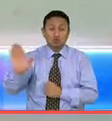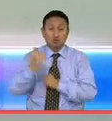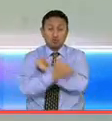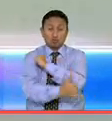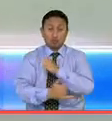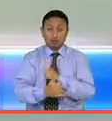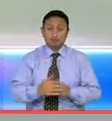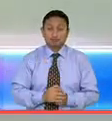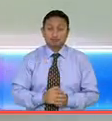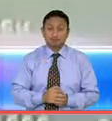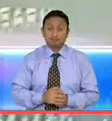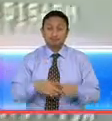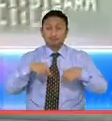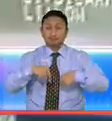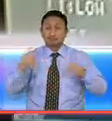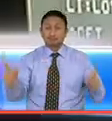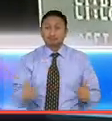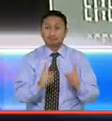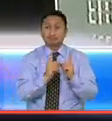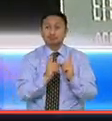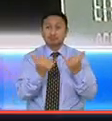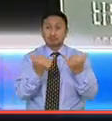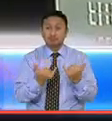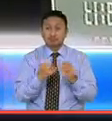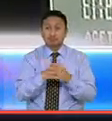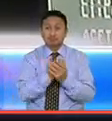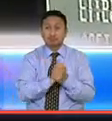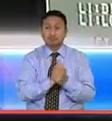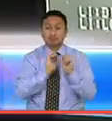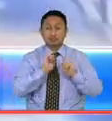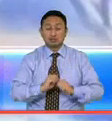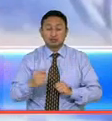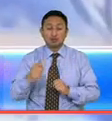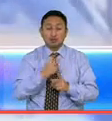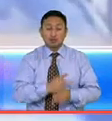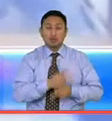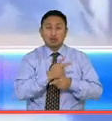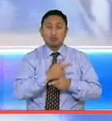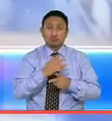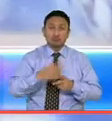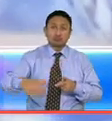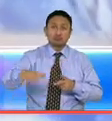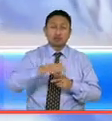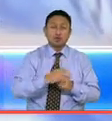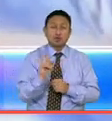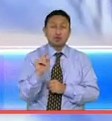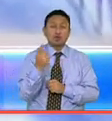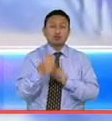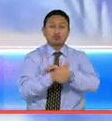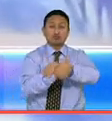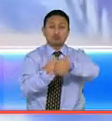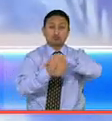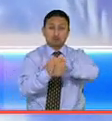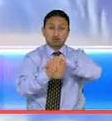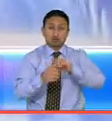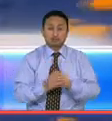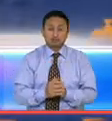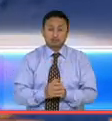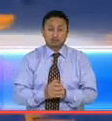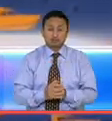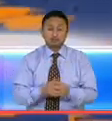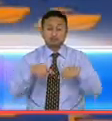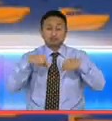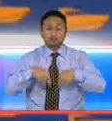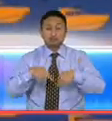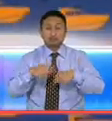asiático. Durante el encuentro se aprovechó para abordar la conservación del ecosistema único de las Galápagos. De su parte,